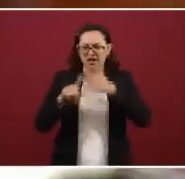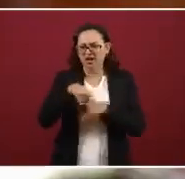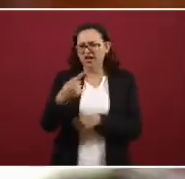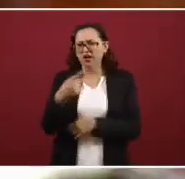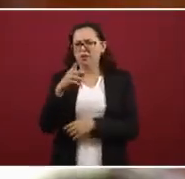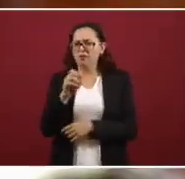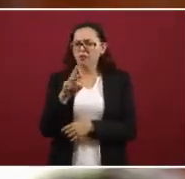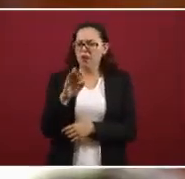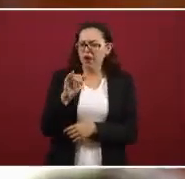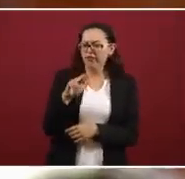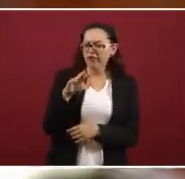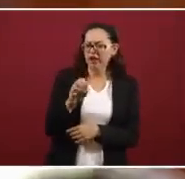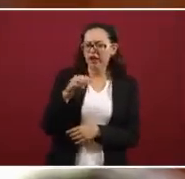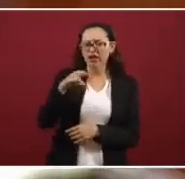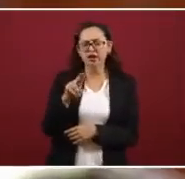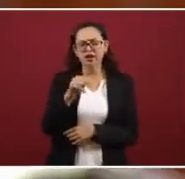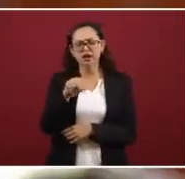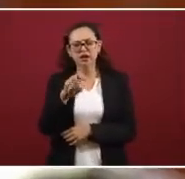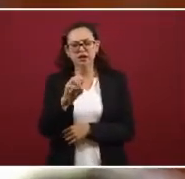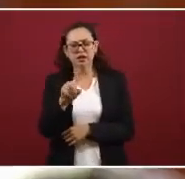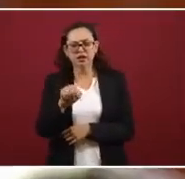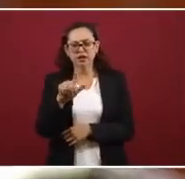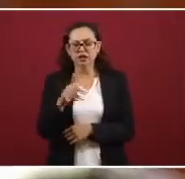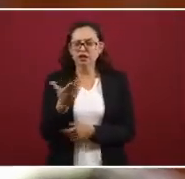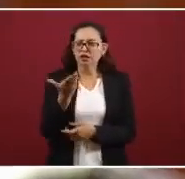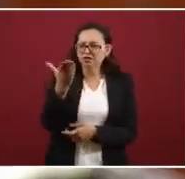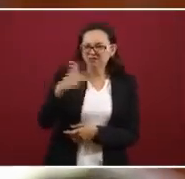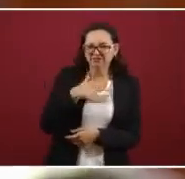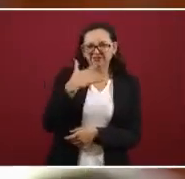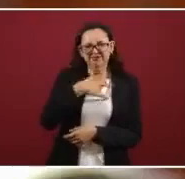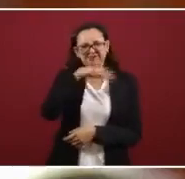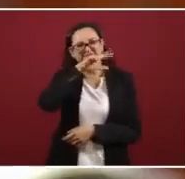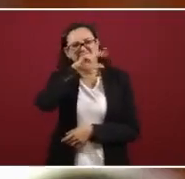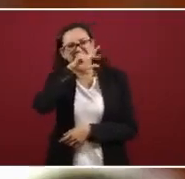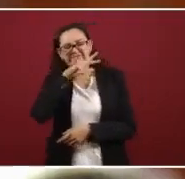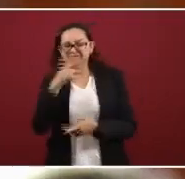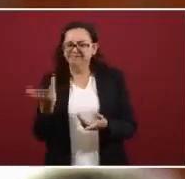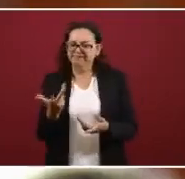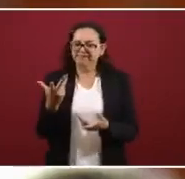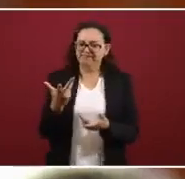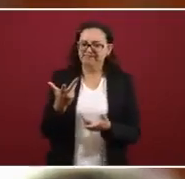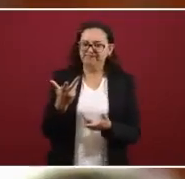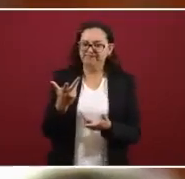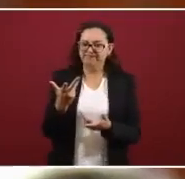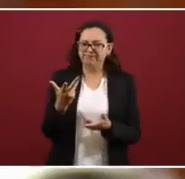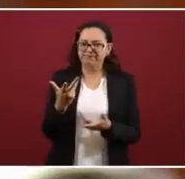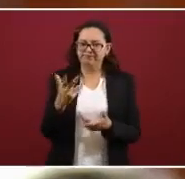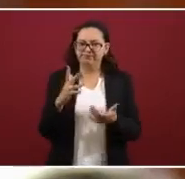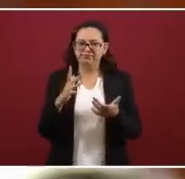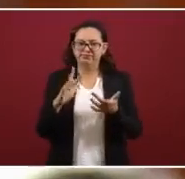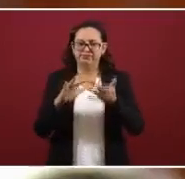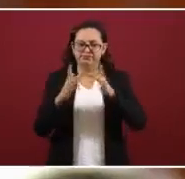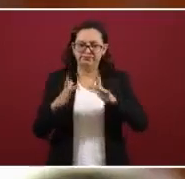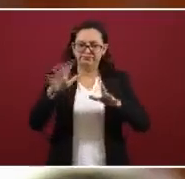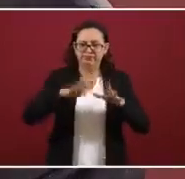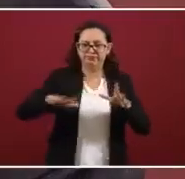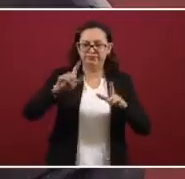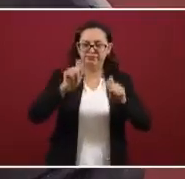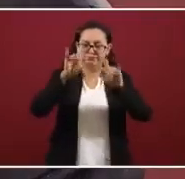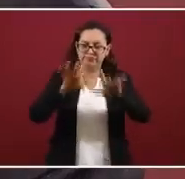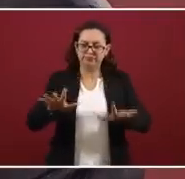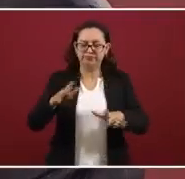Ledo durante una conferencia, el cual lo tuvo que aclarar a través de las benditas redes sociales, como usted le